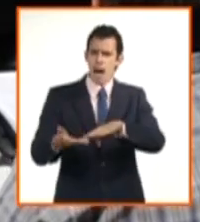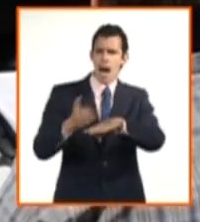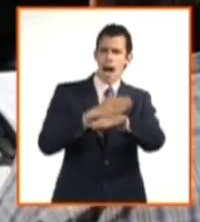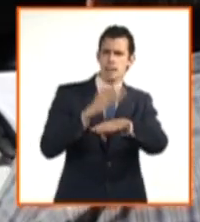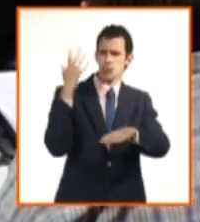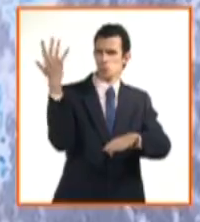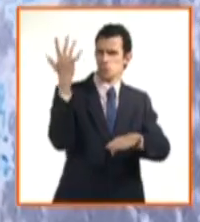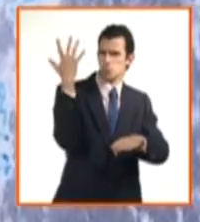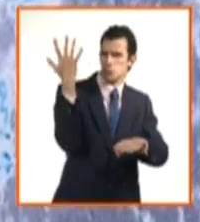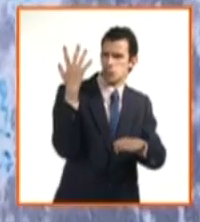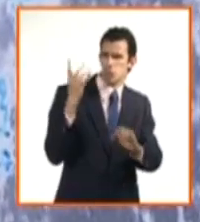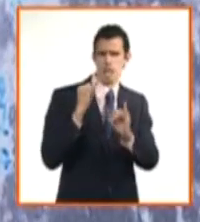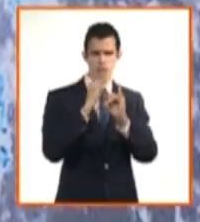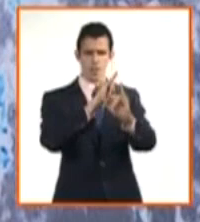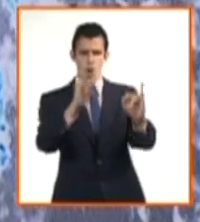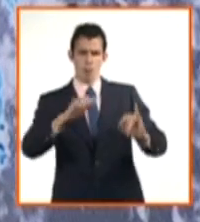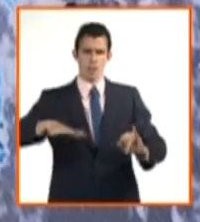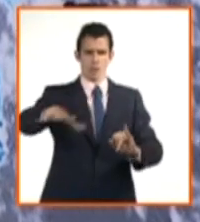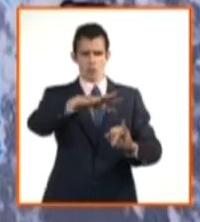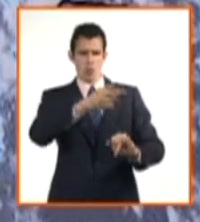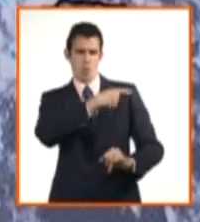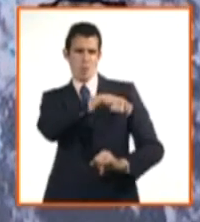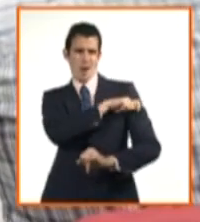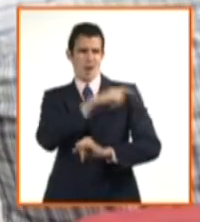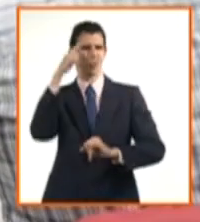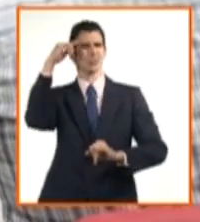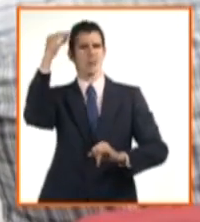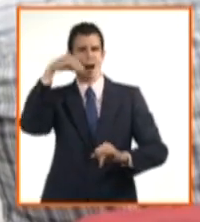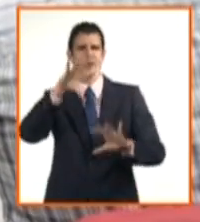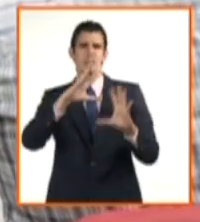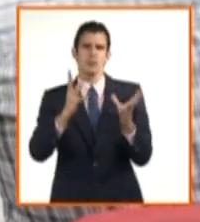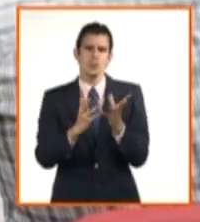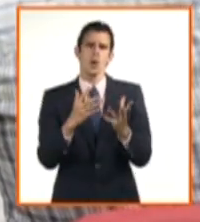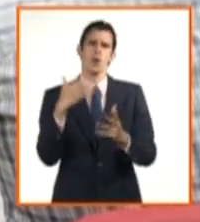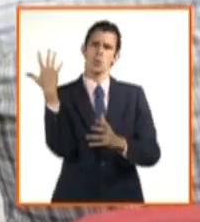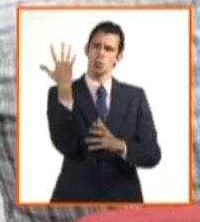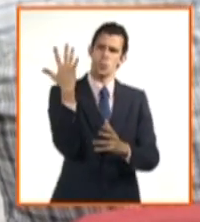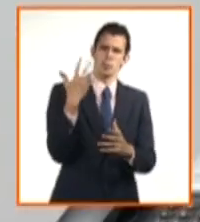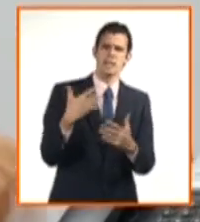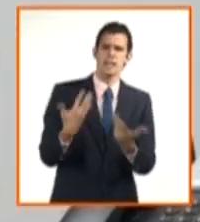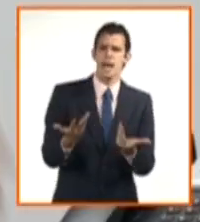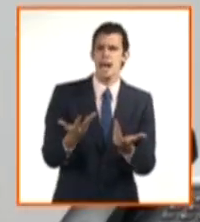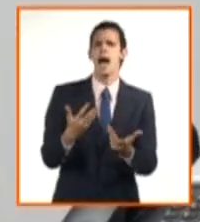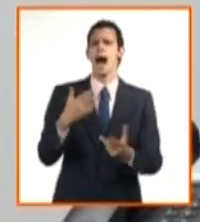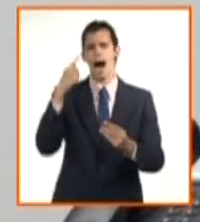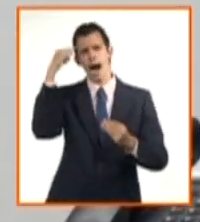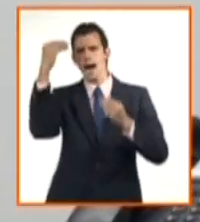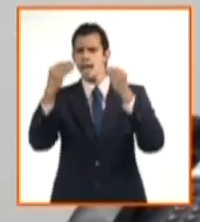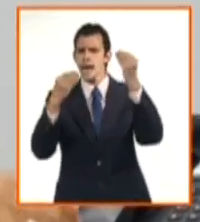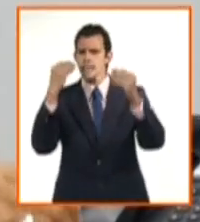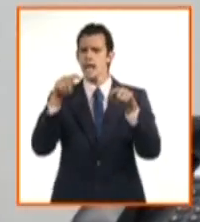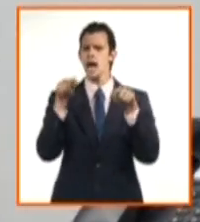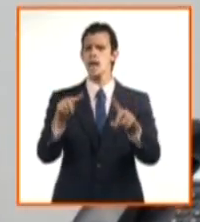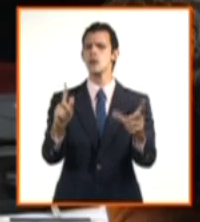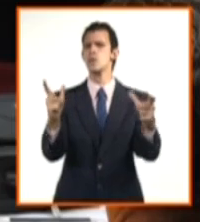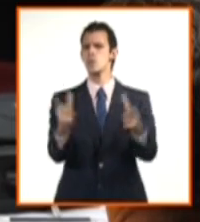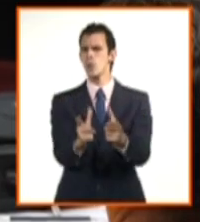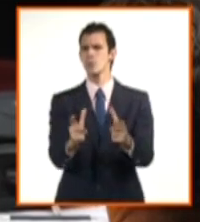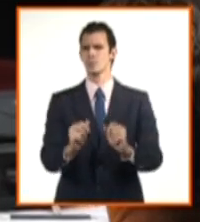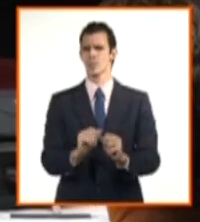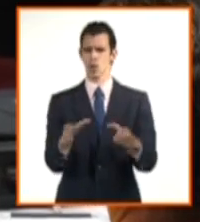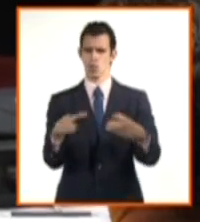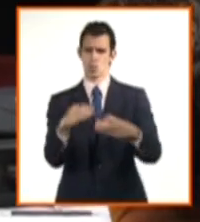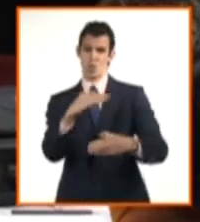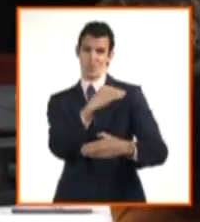y los recursos materiales ante la eventualidad se evaluaron en reunión del grupo temporal de trabajo la miembro del comité central